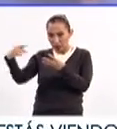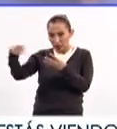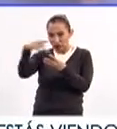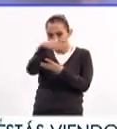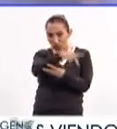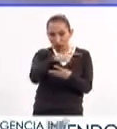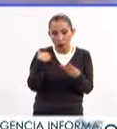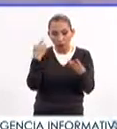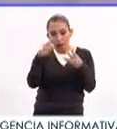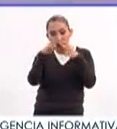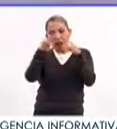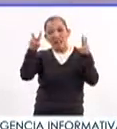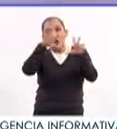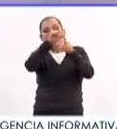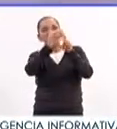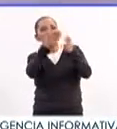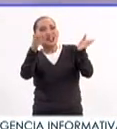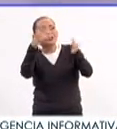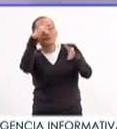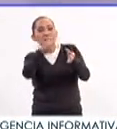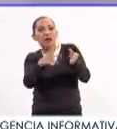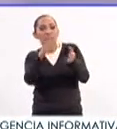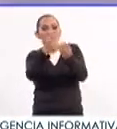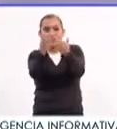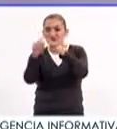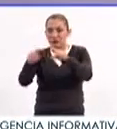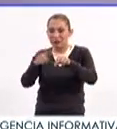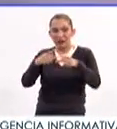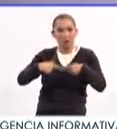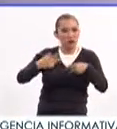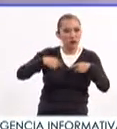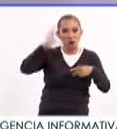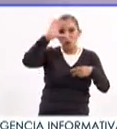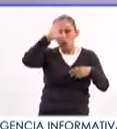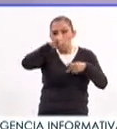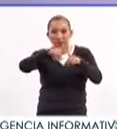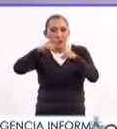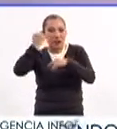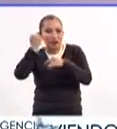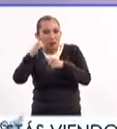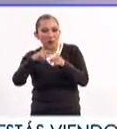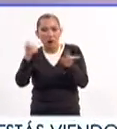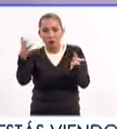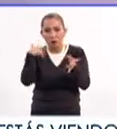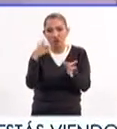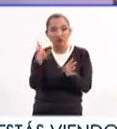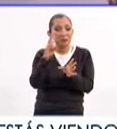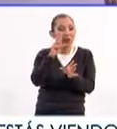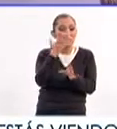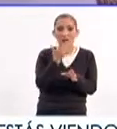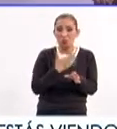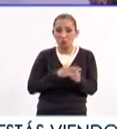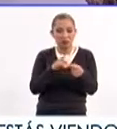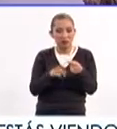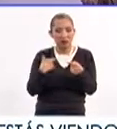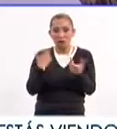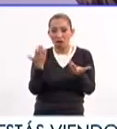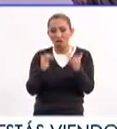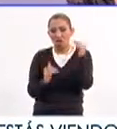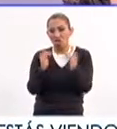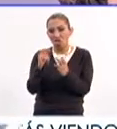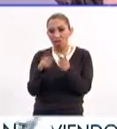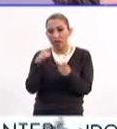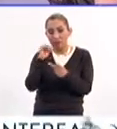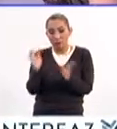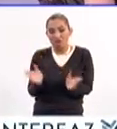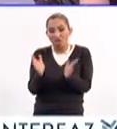integral de ese México, que es muchos Méxicos, ¿no? Es un México atravesado por la injusticia, por la desigualdad, pero también por el